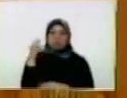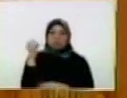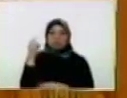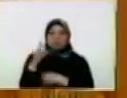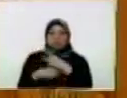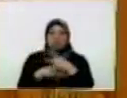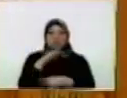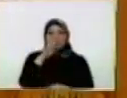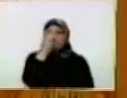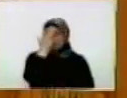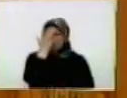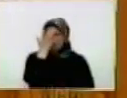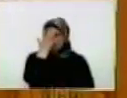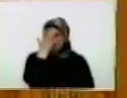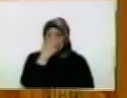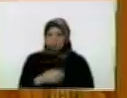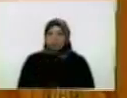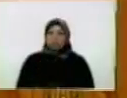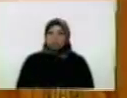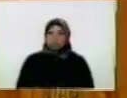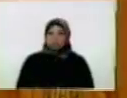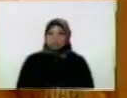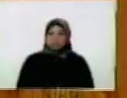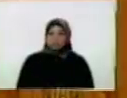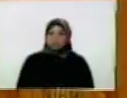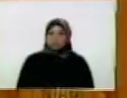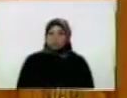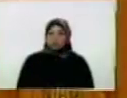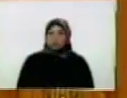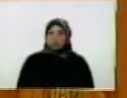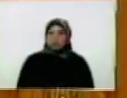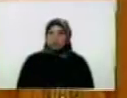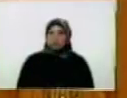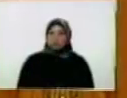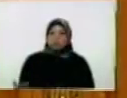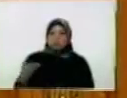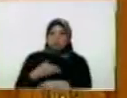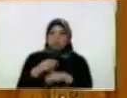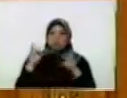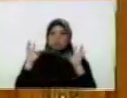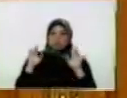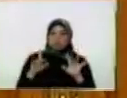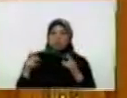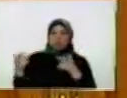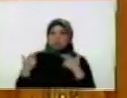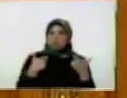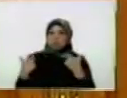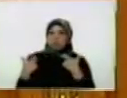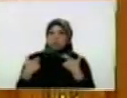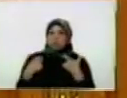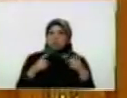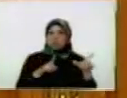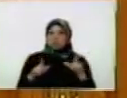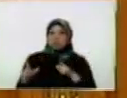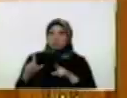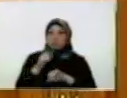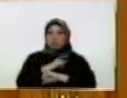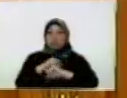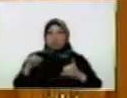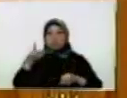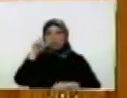el 4 de febrero como salimos nosotros en una acción quijotesca. Me